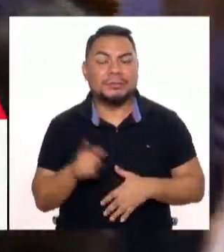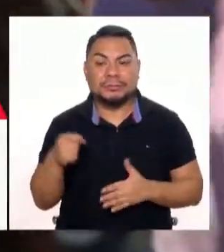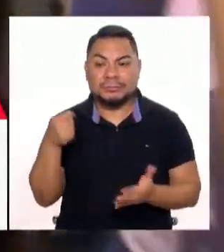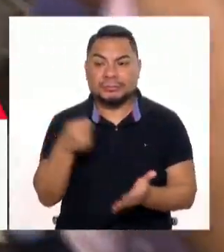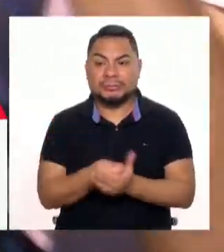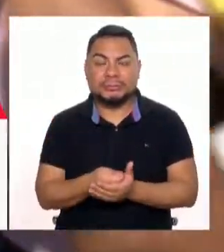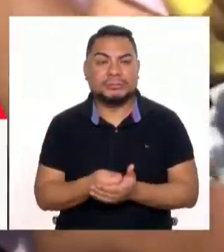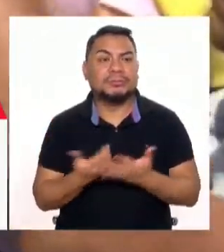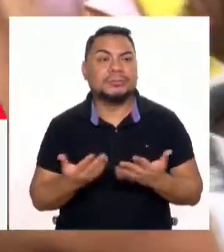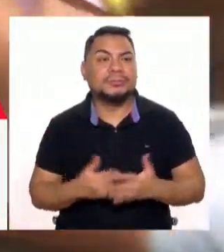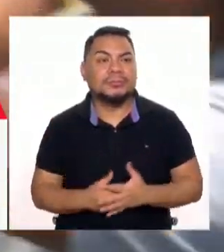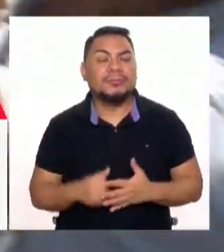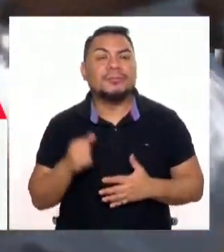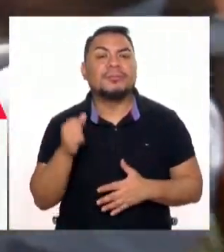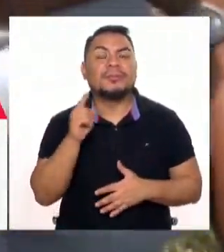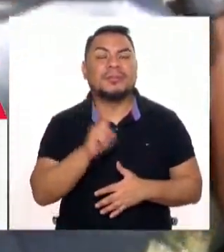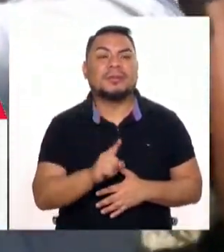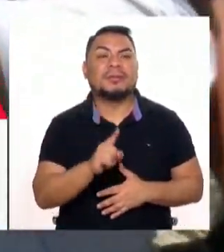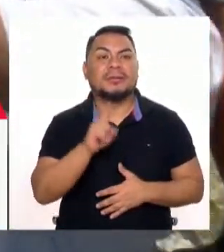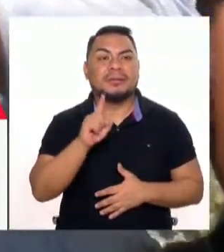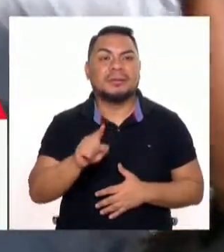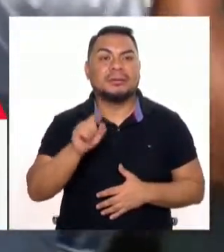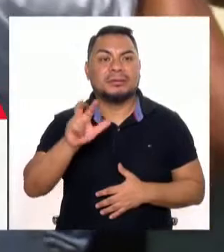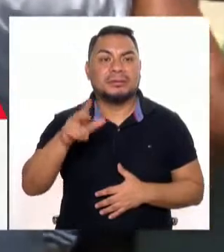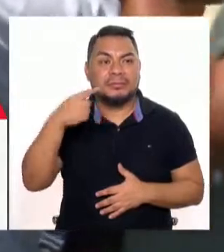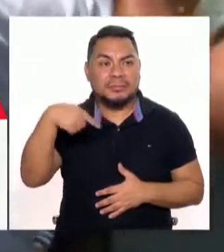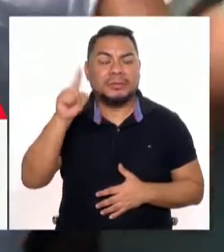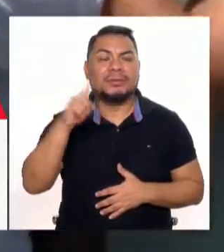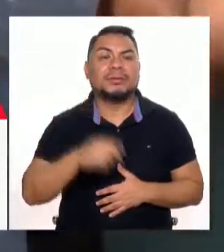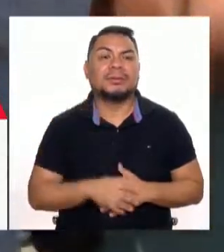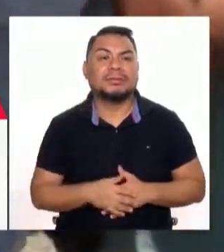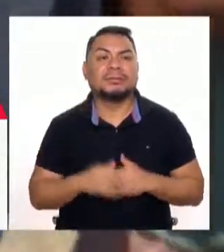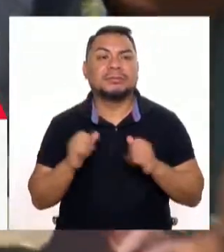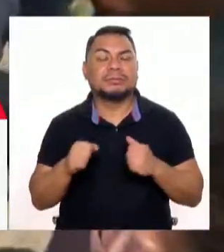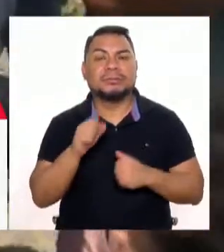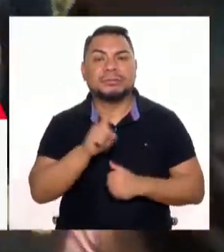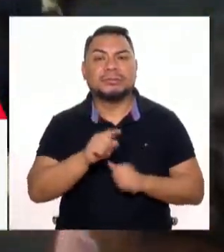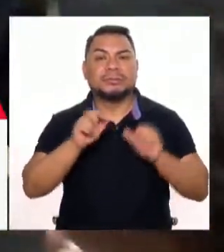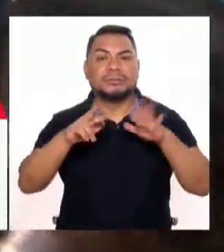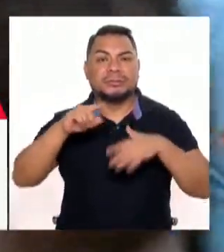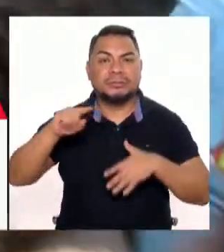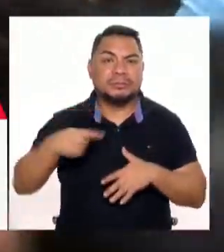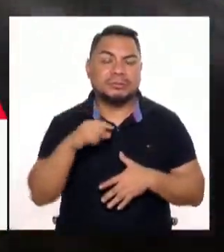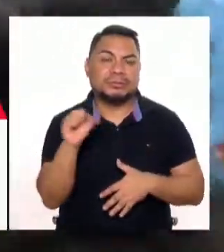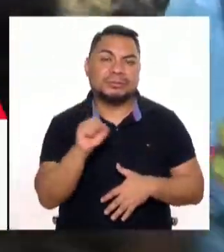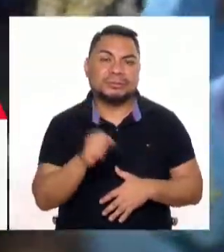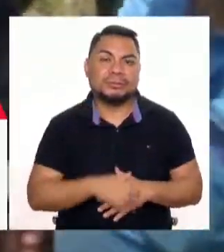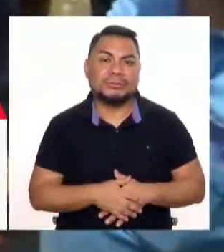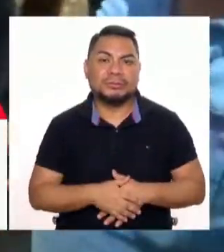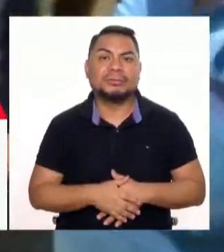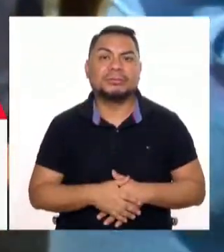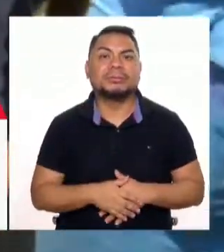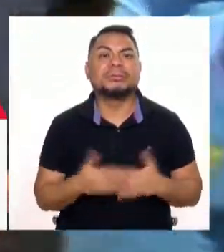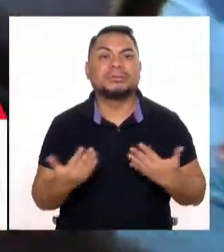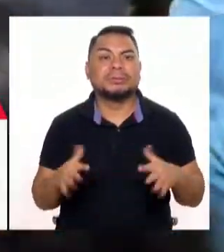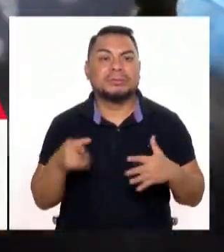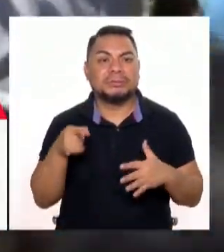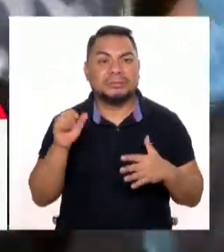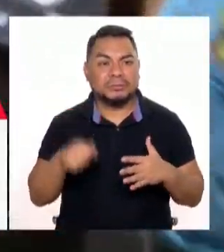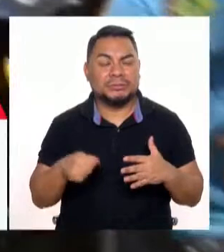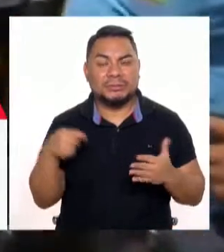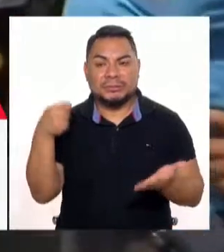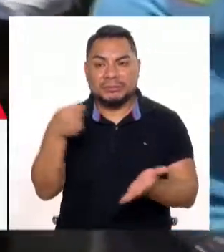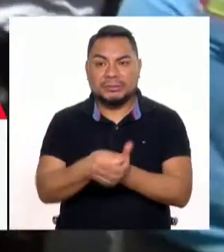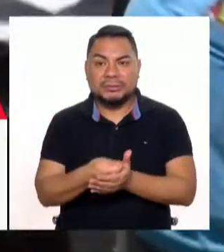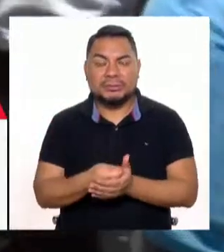inversión 113 millones 918 mil soles es lo que ha